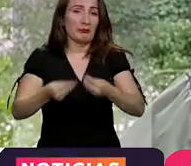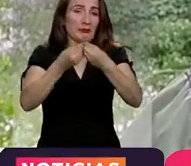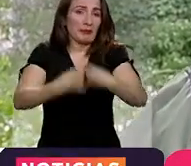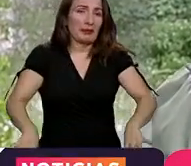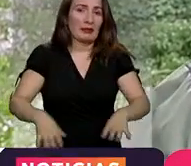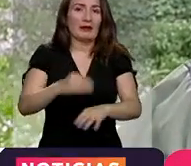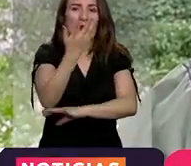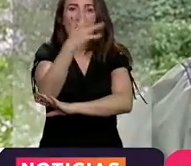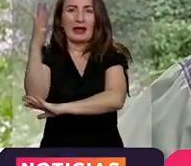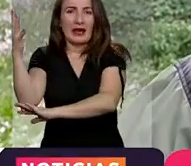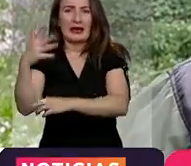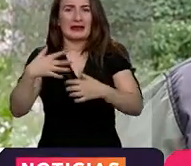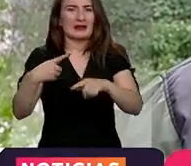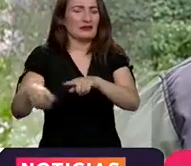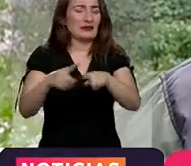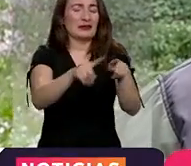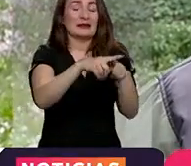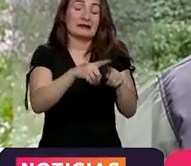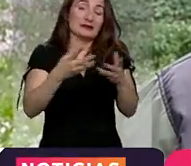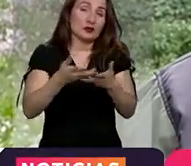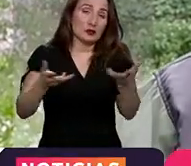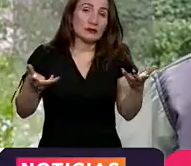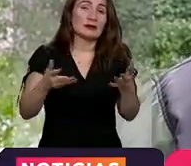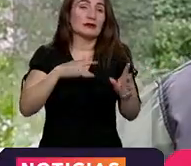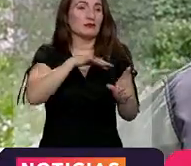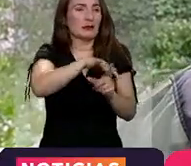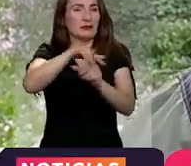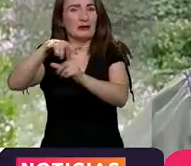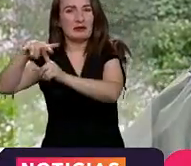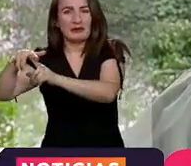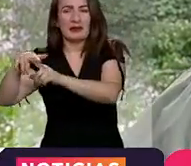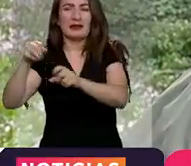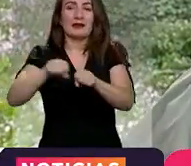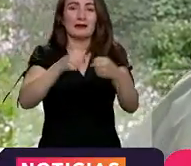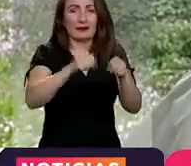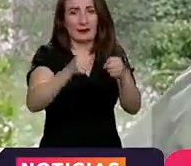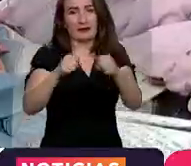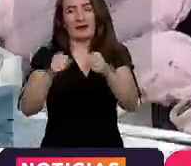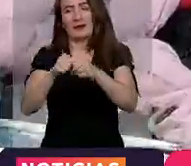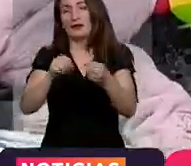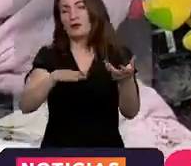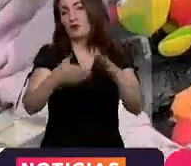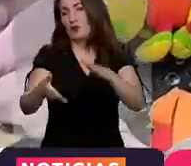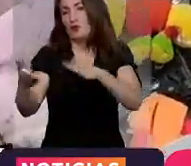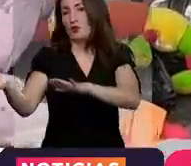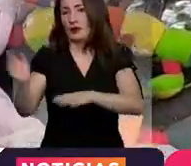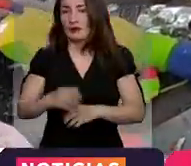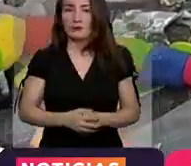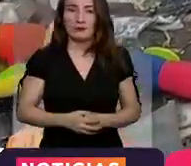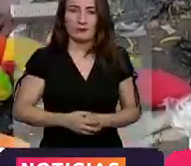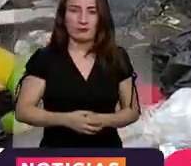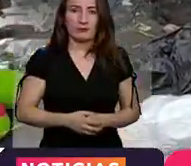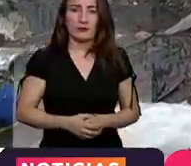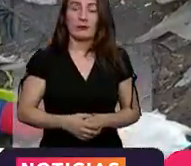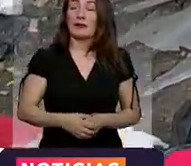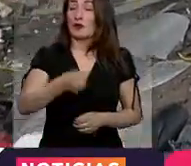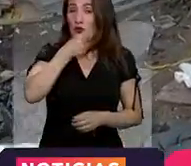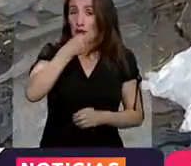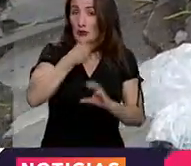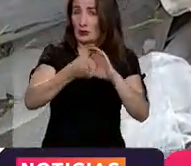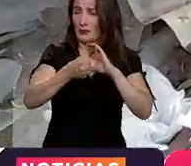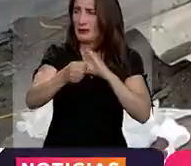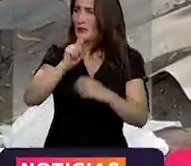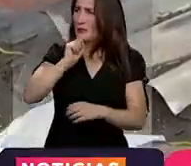empezar a hacer esa filtración, pero hay otras que efectivamente no toleran eso y entonces empiezan a morir. Noticias Capital consultó a las entidades que